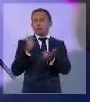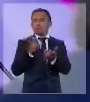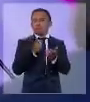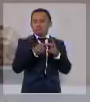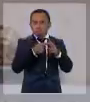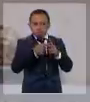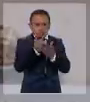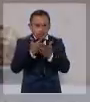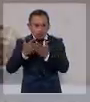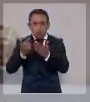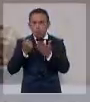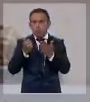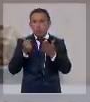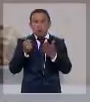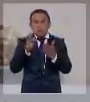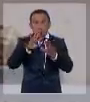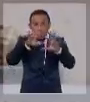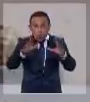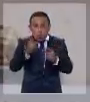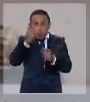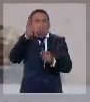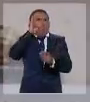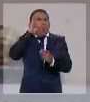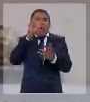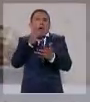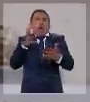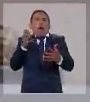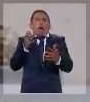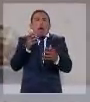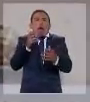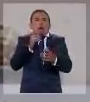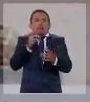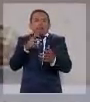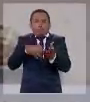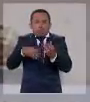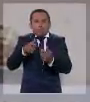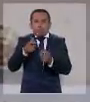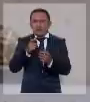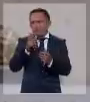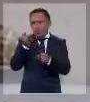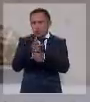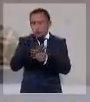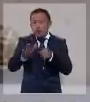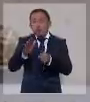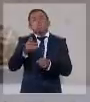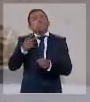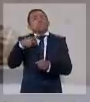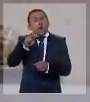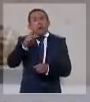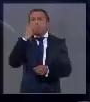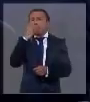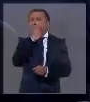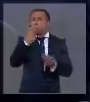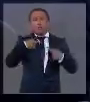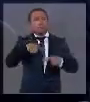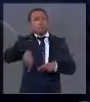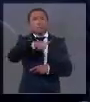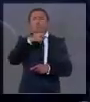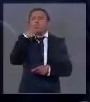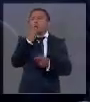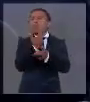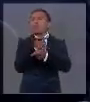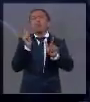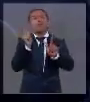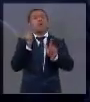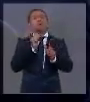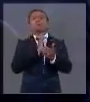pero que haya convergencia, es decir, que la persona pueda acudir de manera indistinta a uno o a otro cuando ya estén plenamente